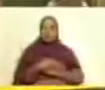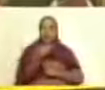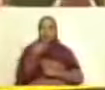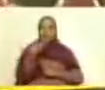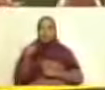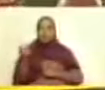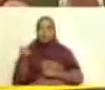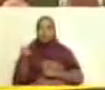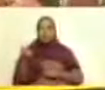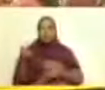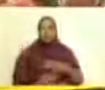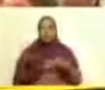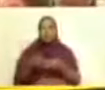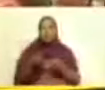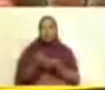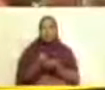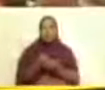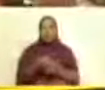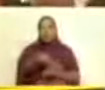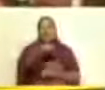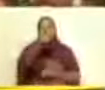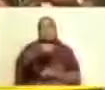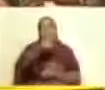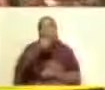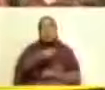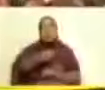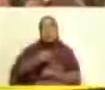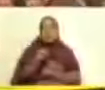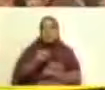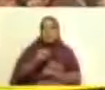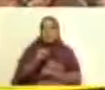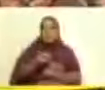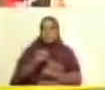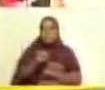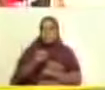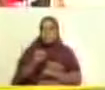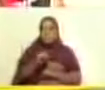Mejorar el equipamiento de las policías y de la Fuerza Armada.